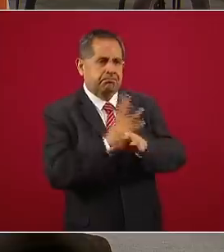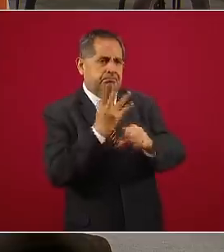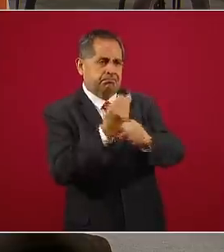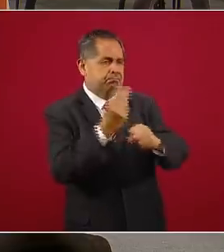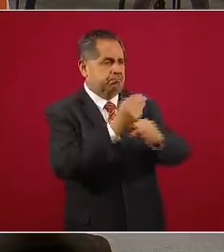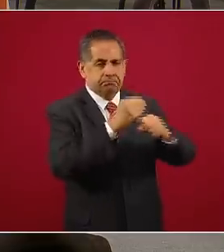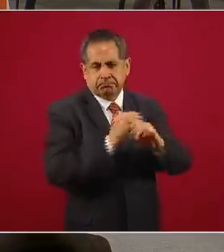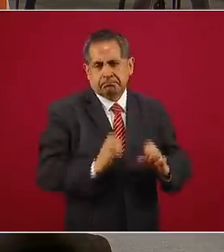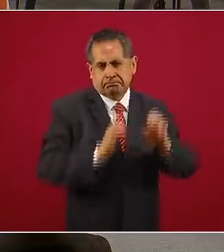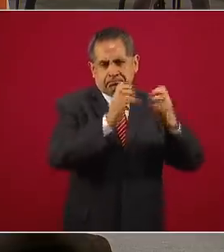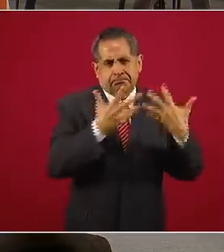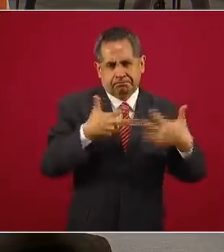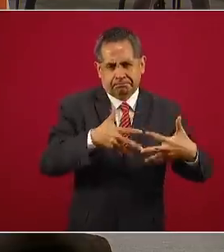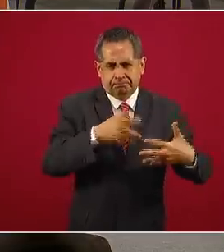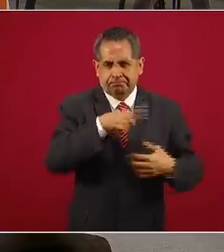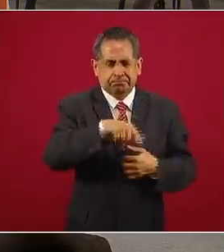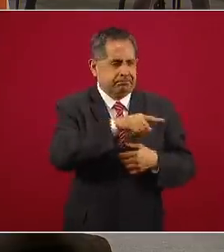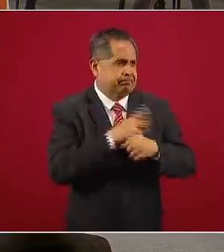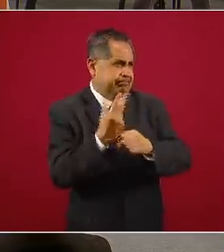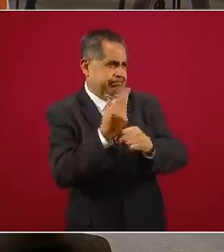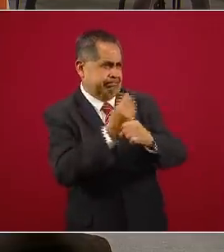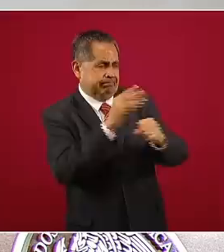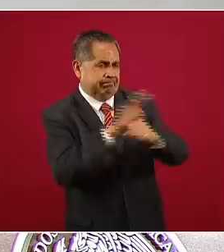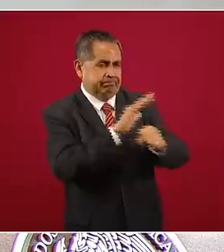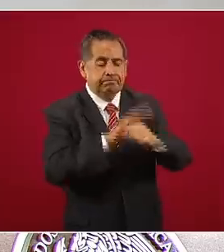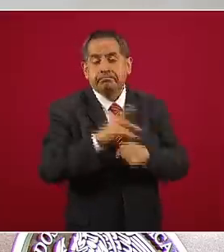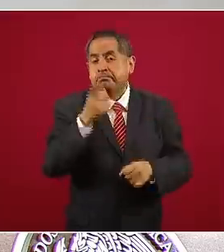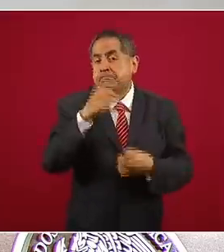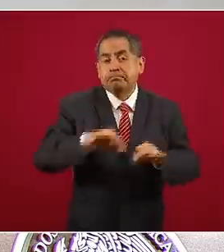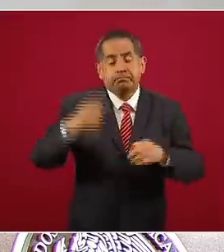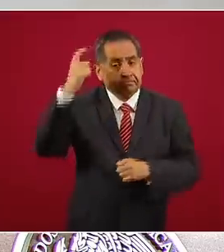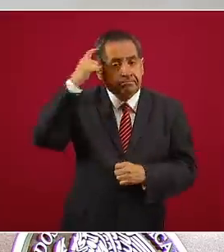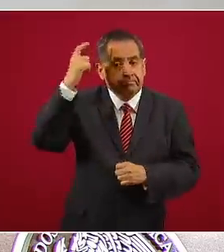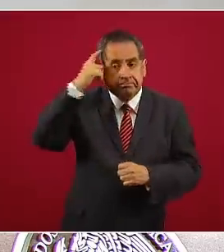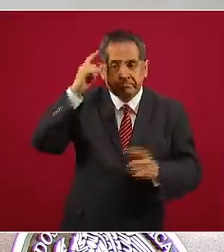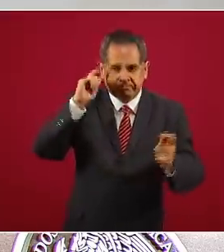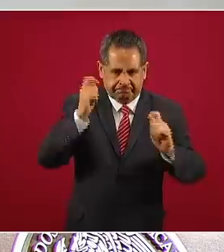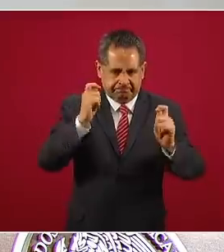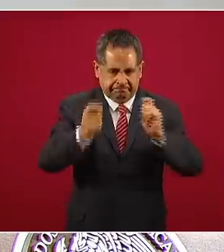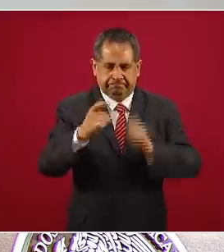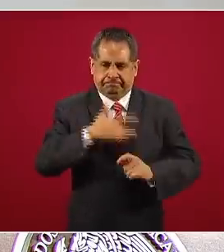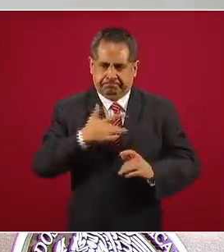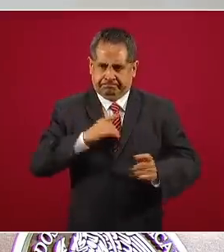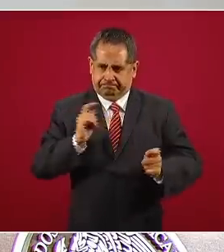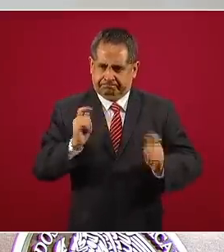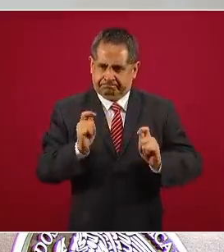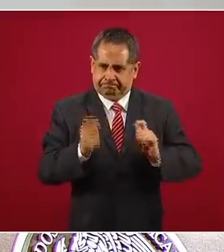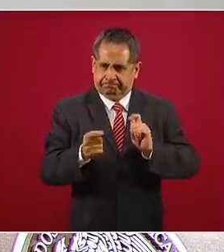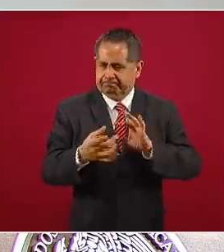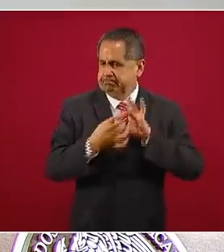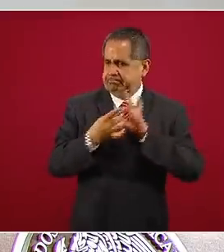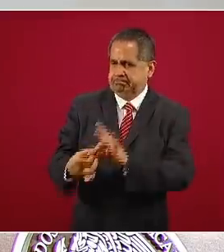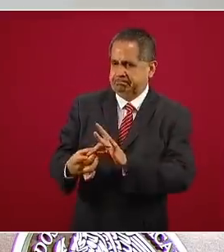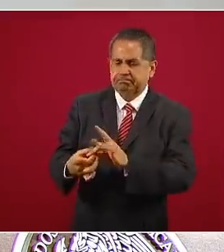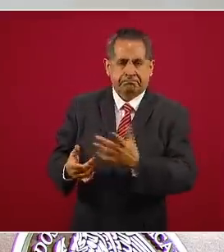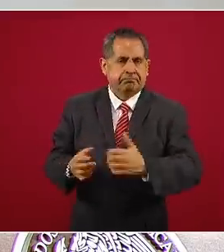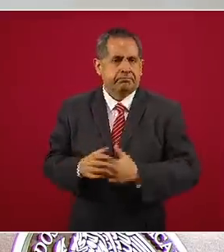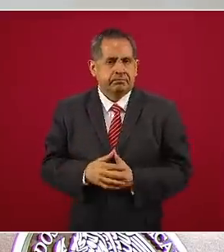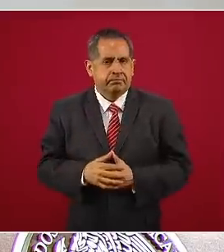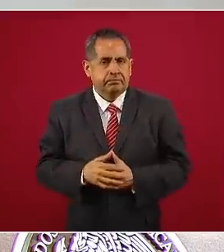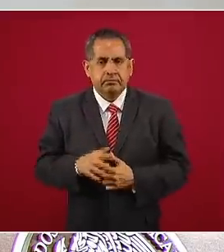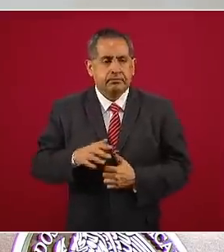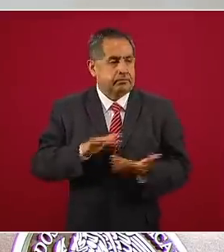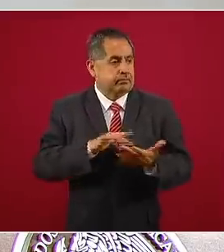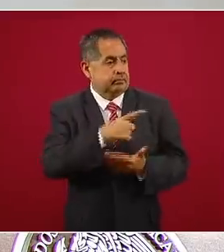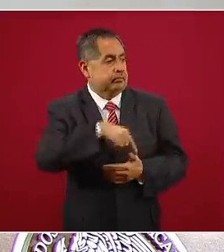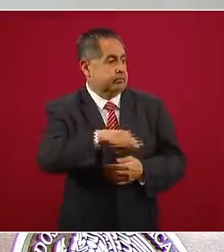los edificios y de las instalaciones sino de las mentes y de los corazones de todos gracias a todos los miembros del